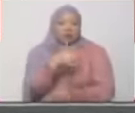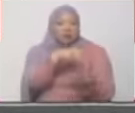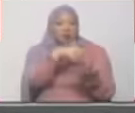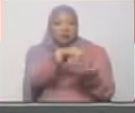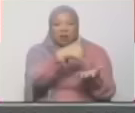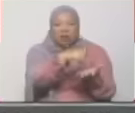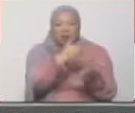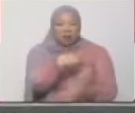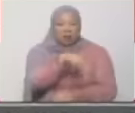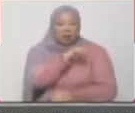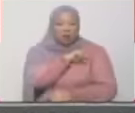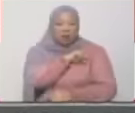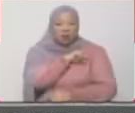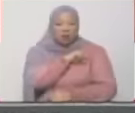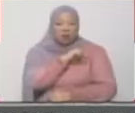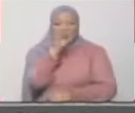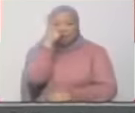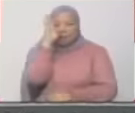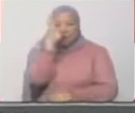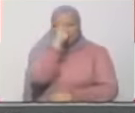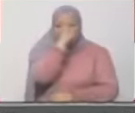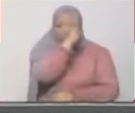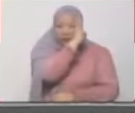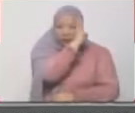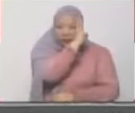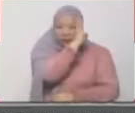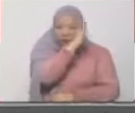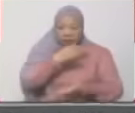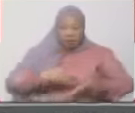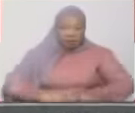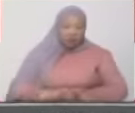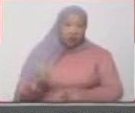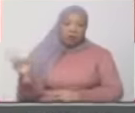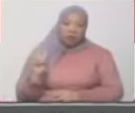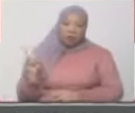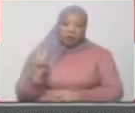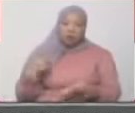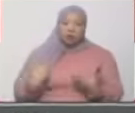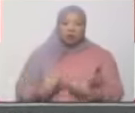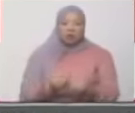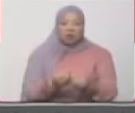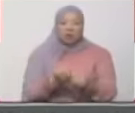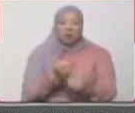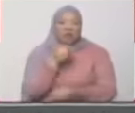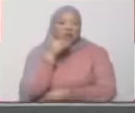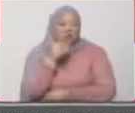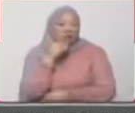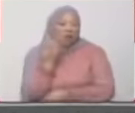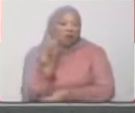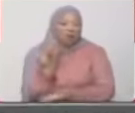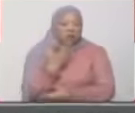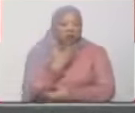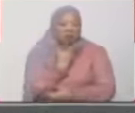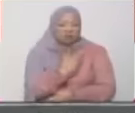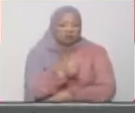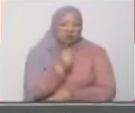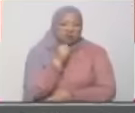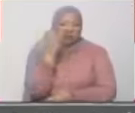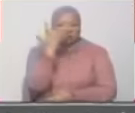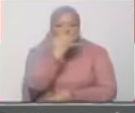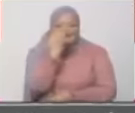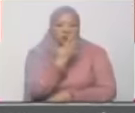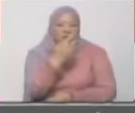Madrid. Un grupo de personas que nacieron en Venezuela, acomplejados, muy acomplejados, ellos se